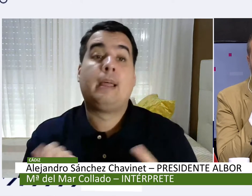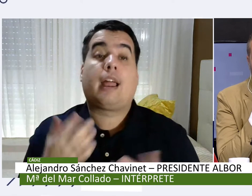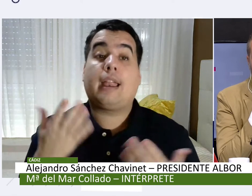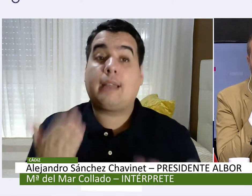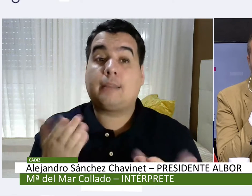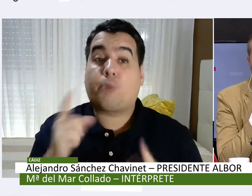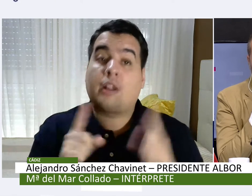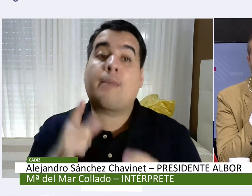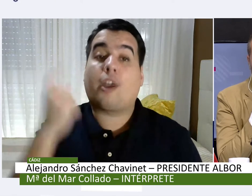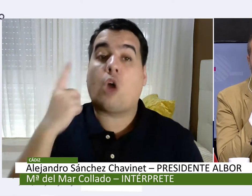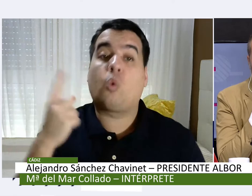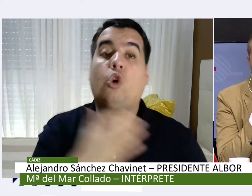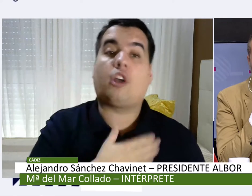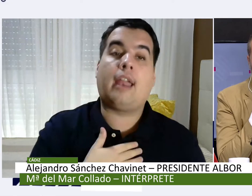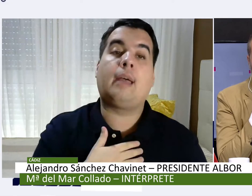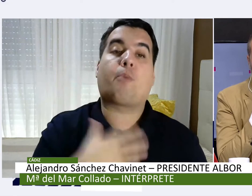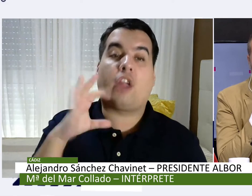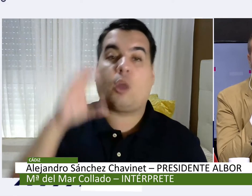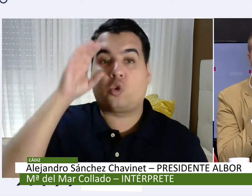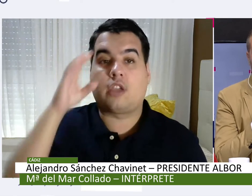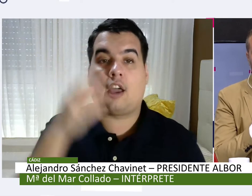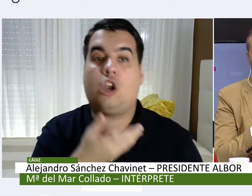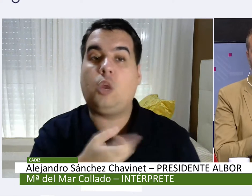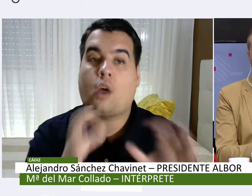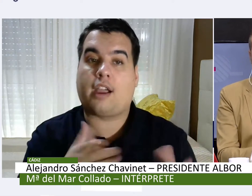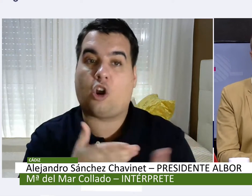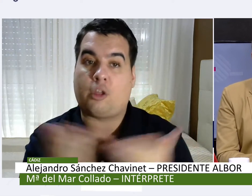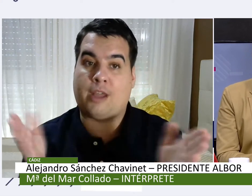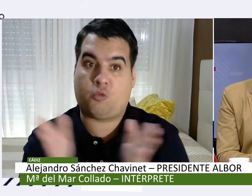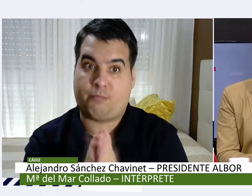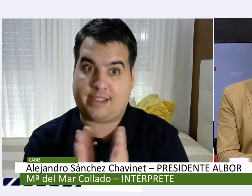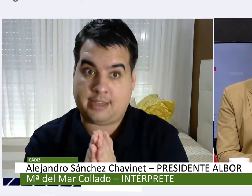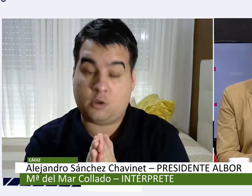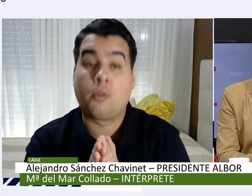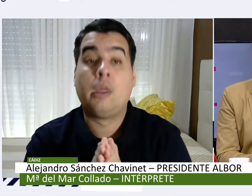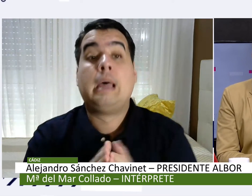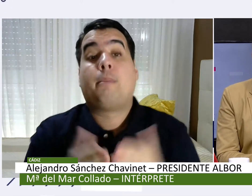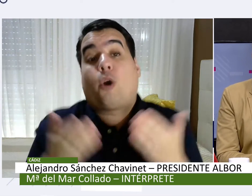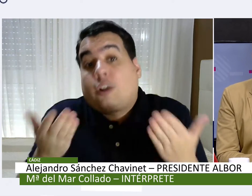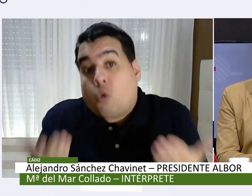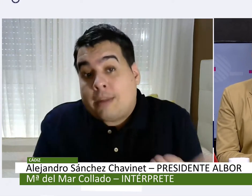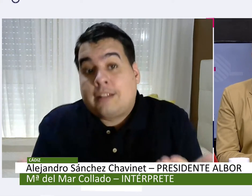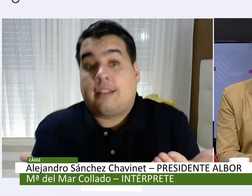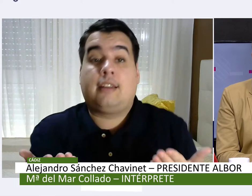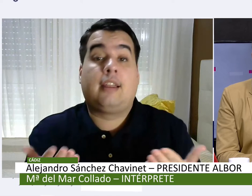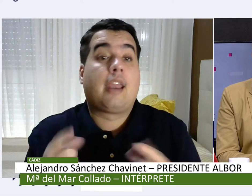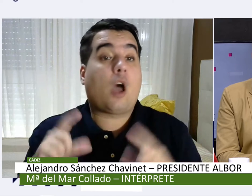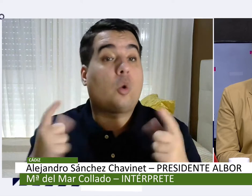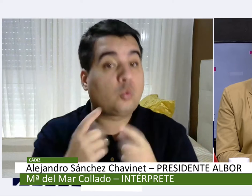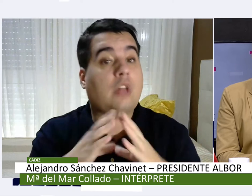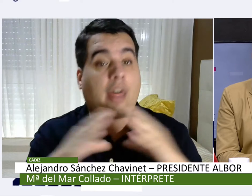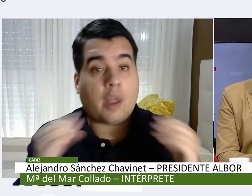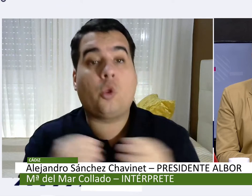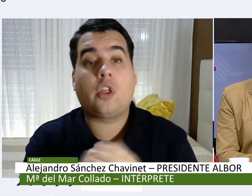problemas. El problema es que los alumnos tienen poder usar igual que los demás compañeros. Pero actualmente